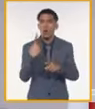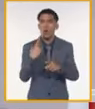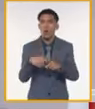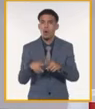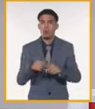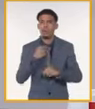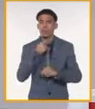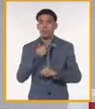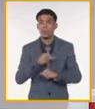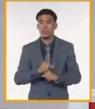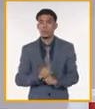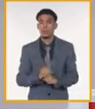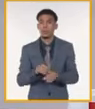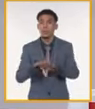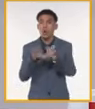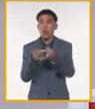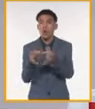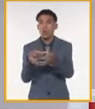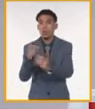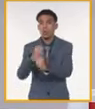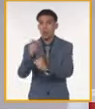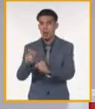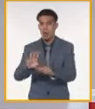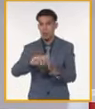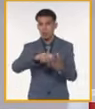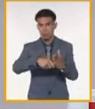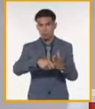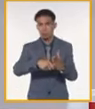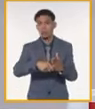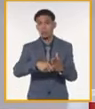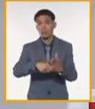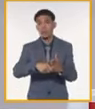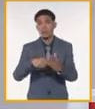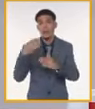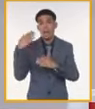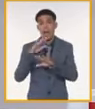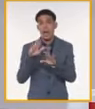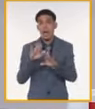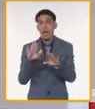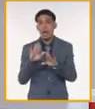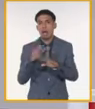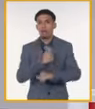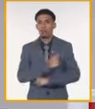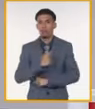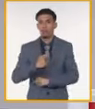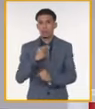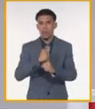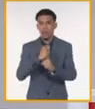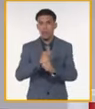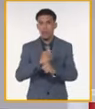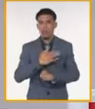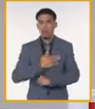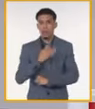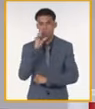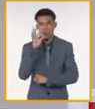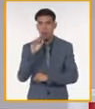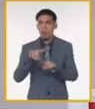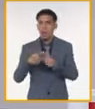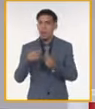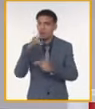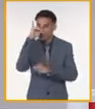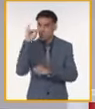entonces Esos trabajadores contratados que ya no van a ser trabajadores por cuenta propia sino asalariados de ese